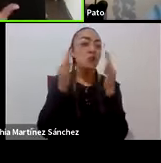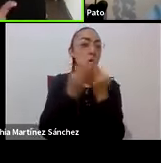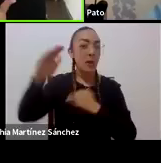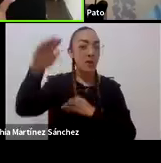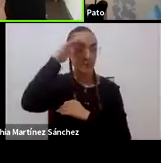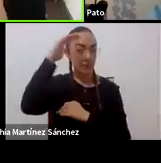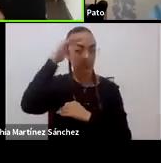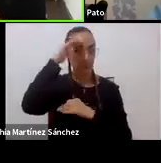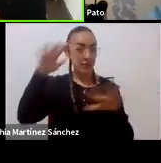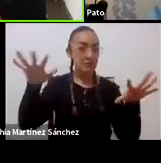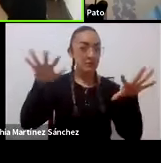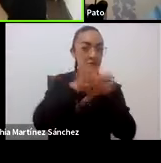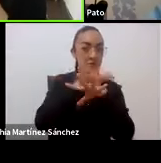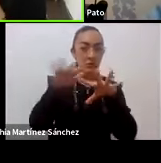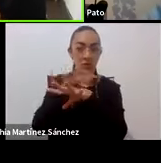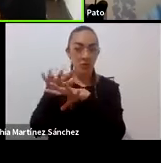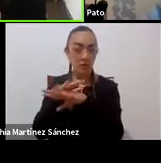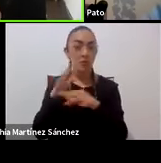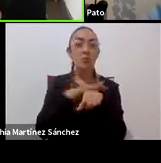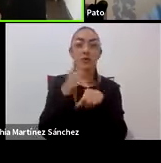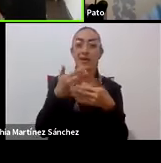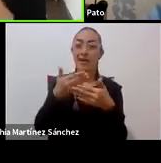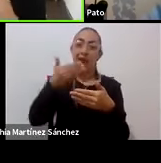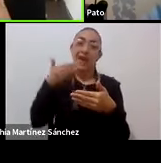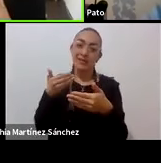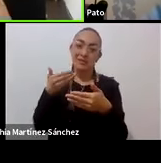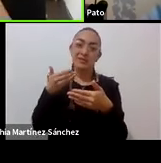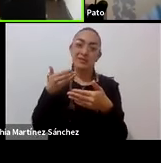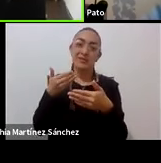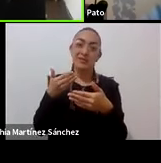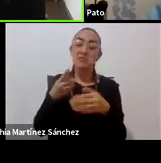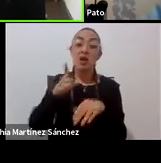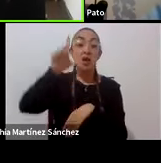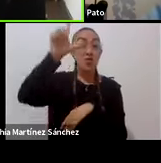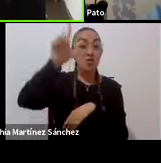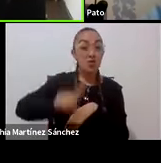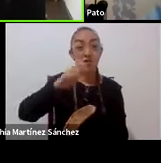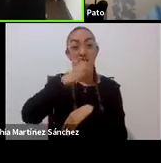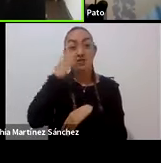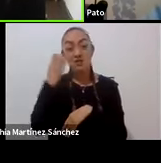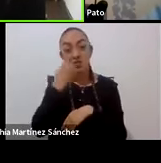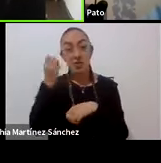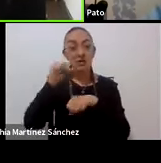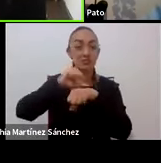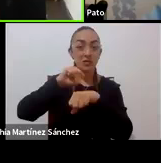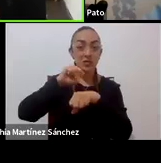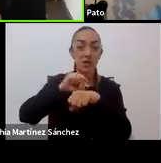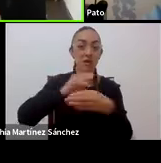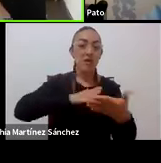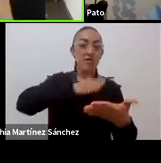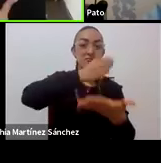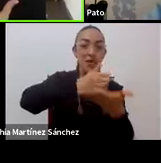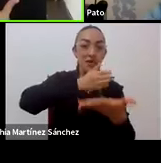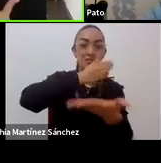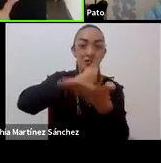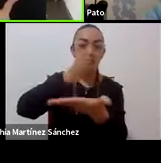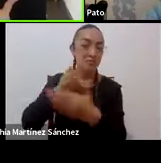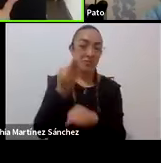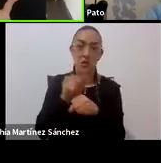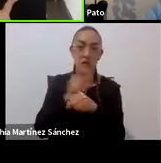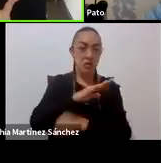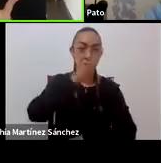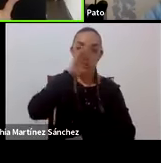porque era presencial, los titulares y las titulares iban todos los lunes a las secundarias públicas y actualmente no podemos ir a